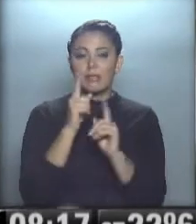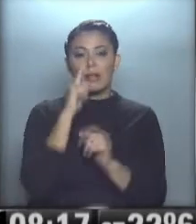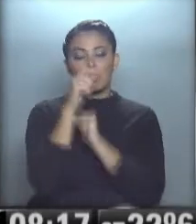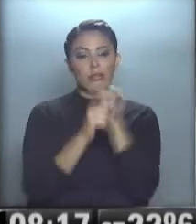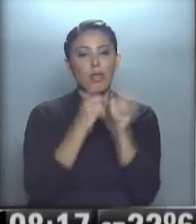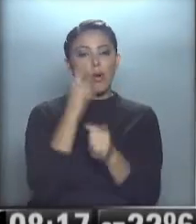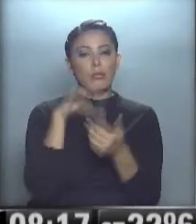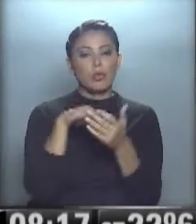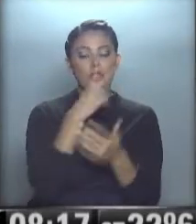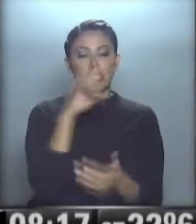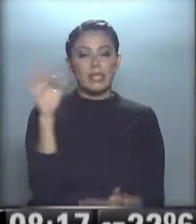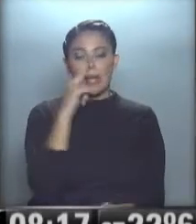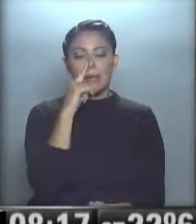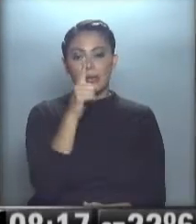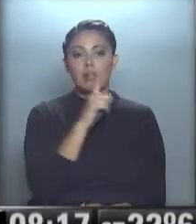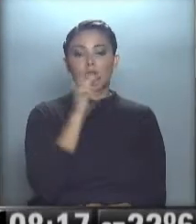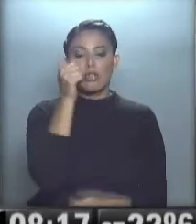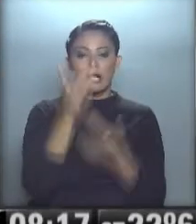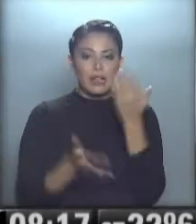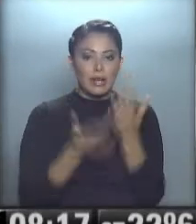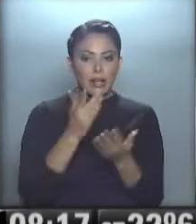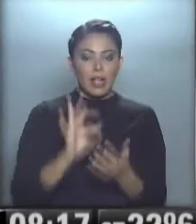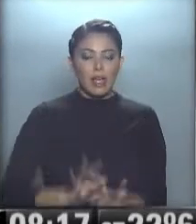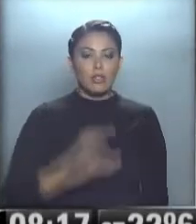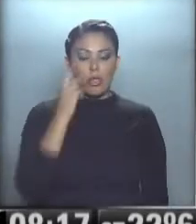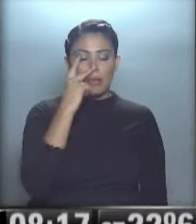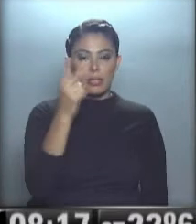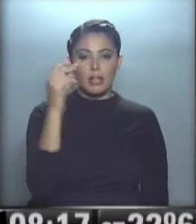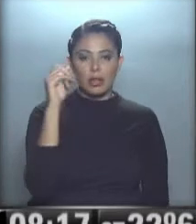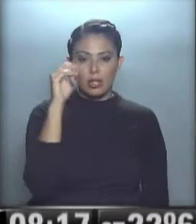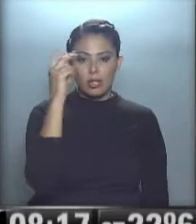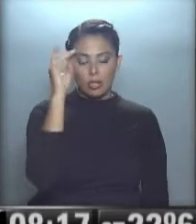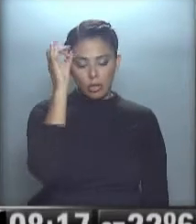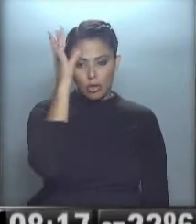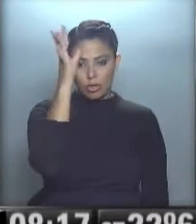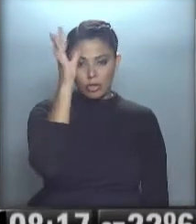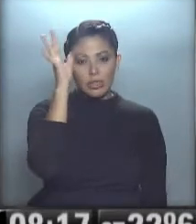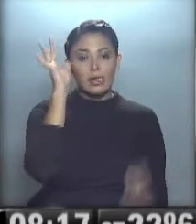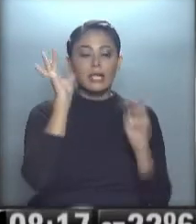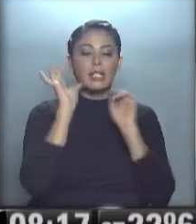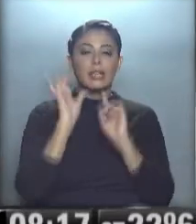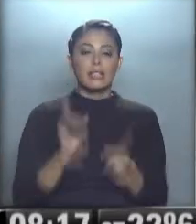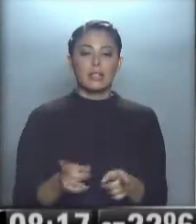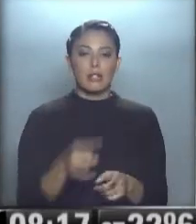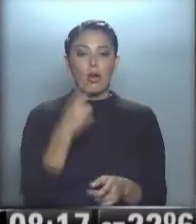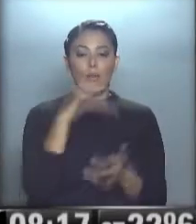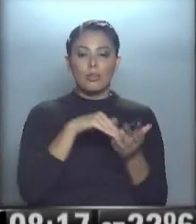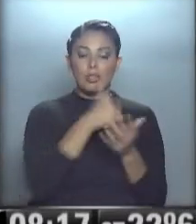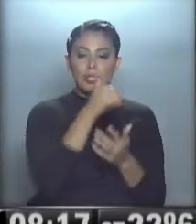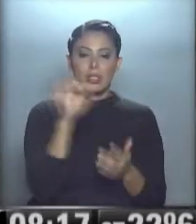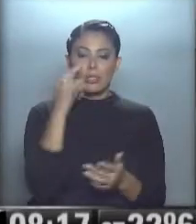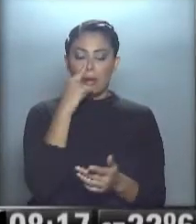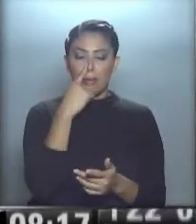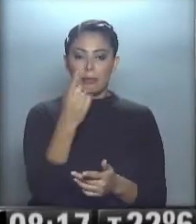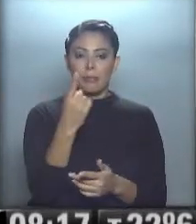casi 1.200.000 toneladas en el año 2012 y a su vez tuvimos 1.600.000 toneladas